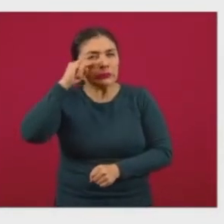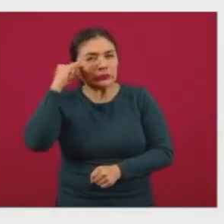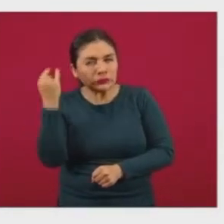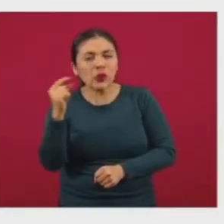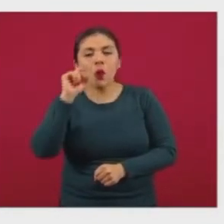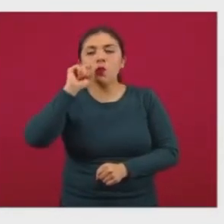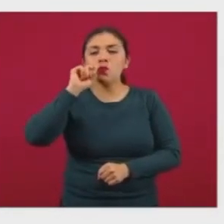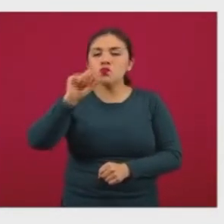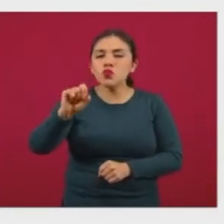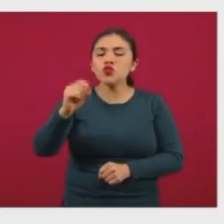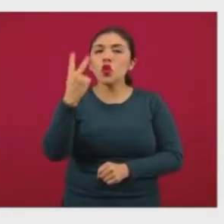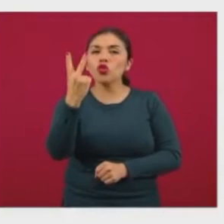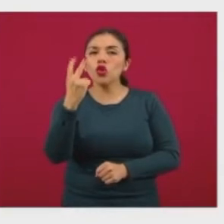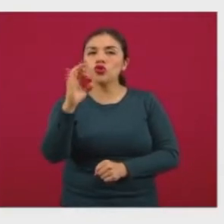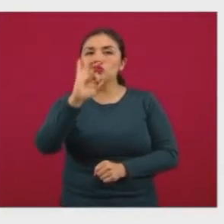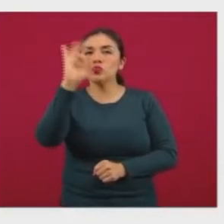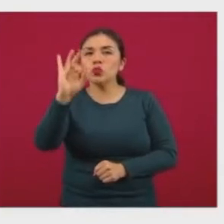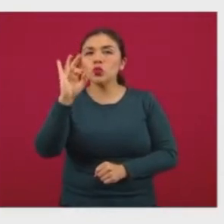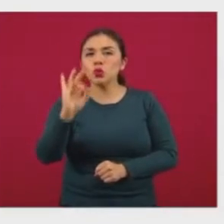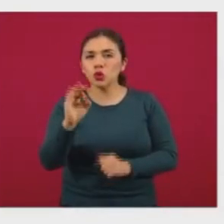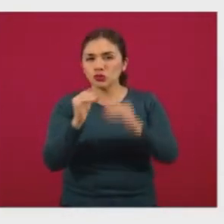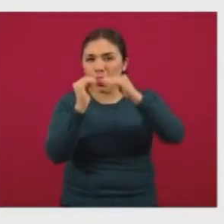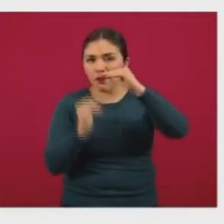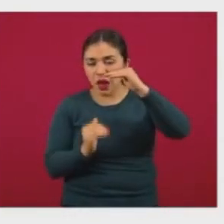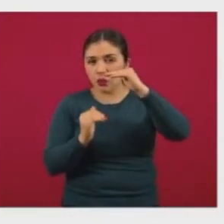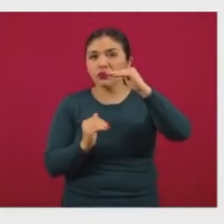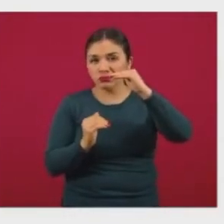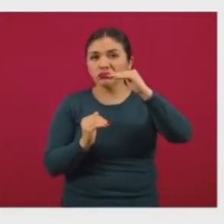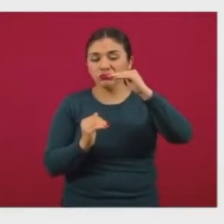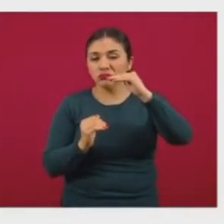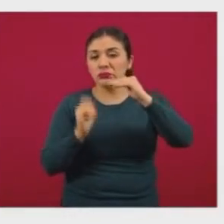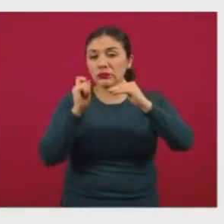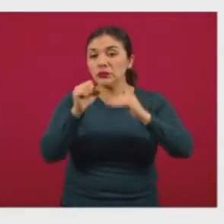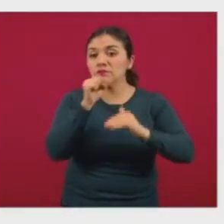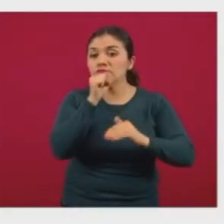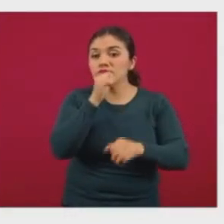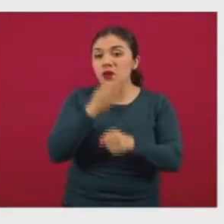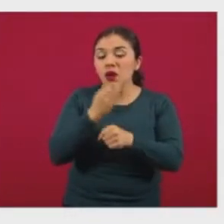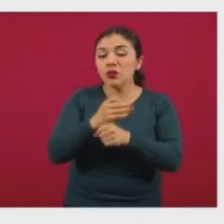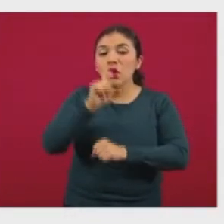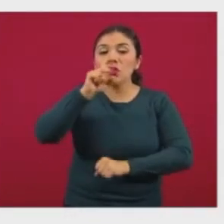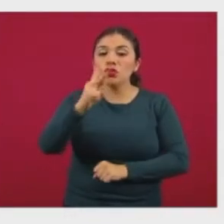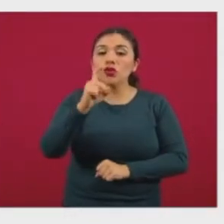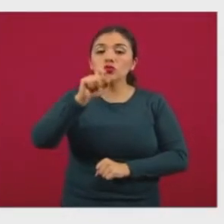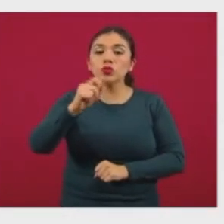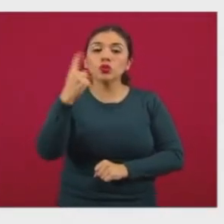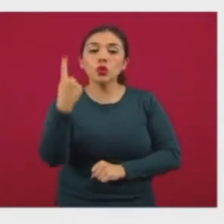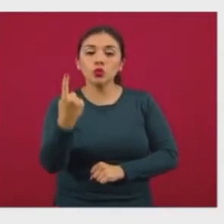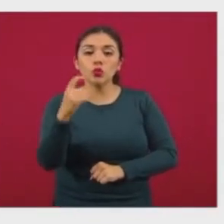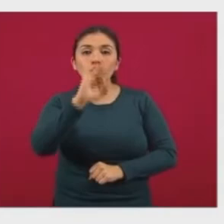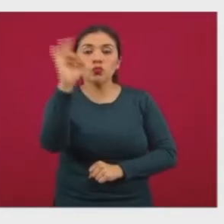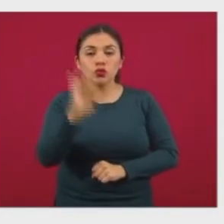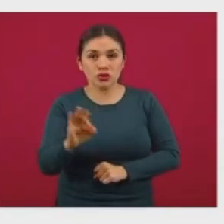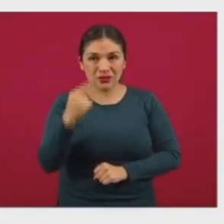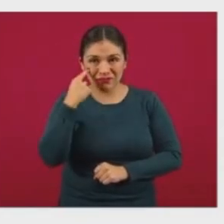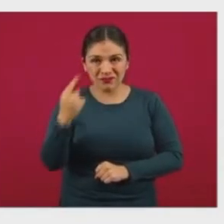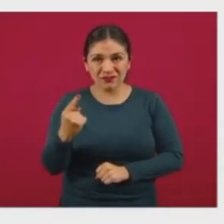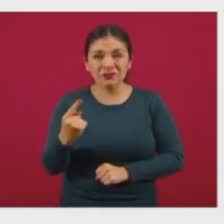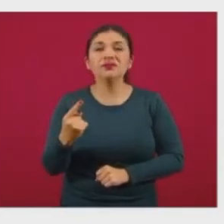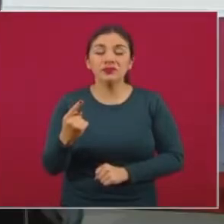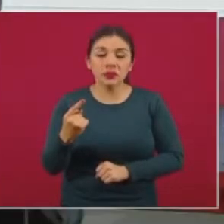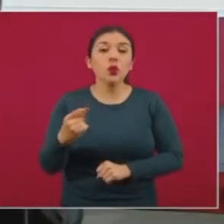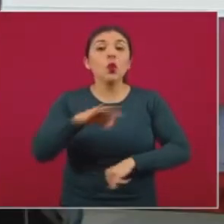de 0.2 puntos porcentuales, situando el indicador en 2.1%.